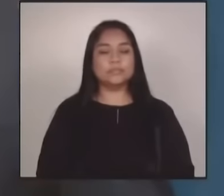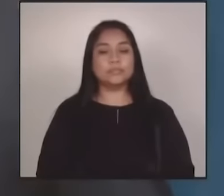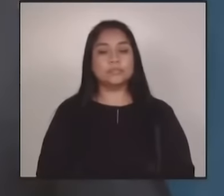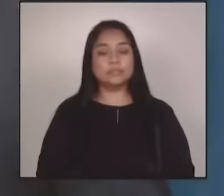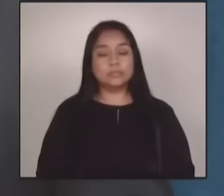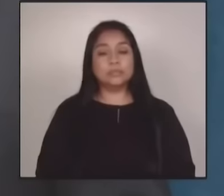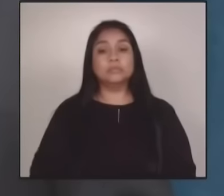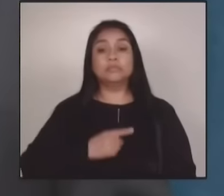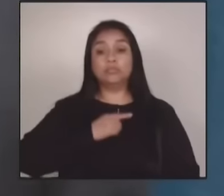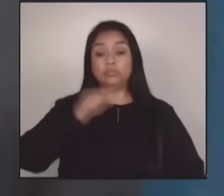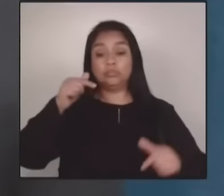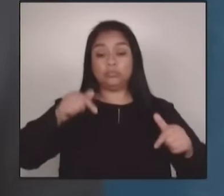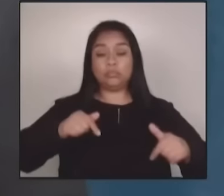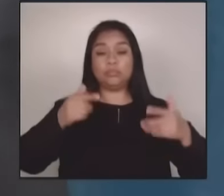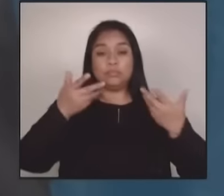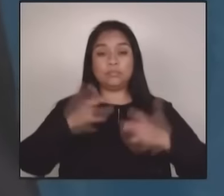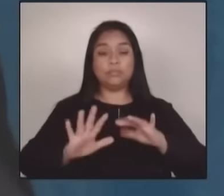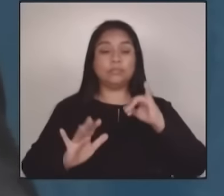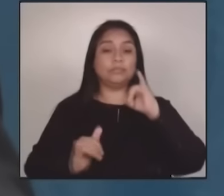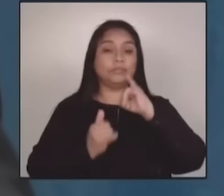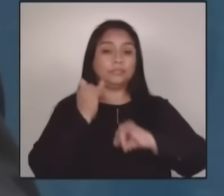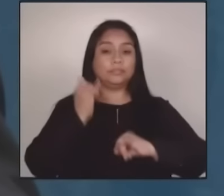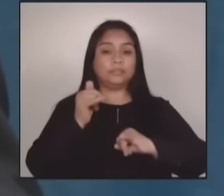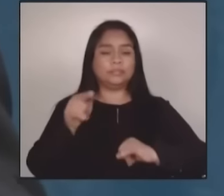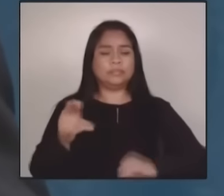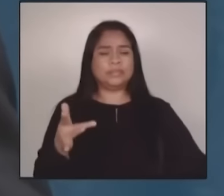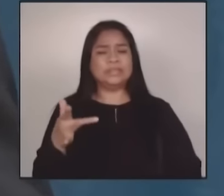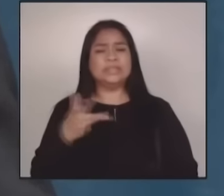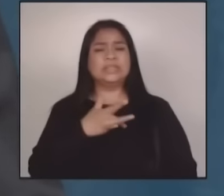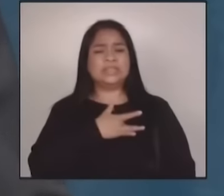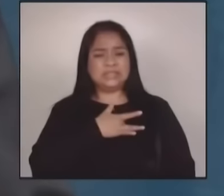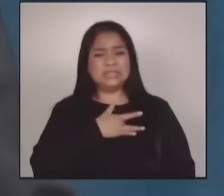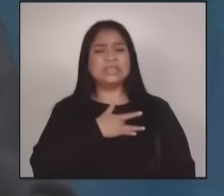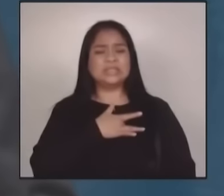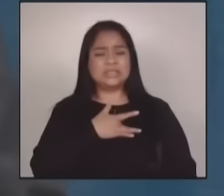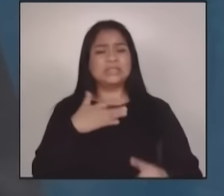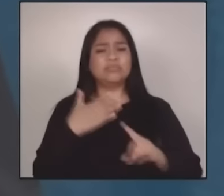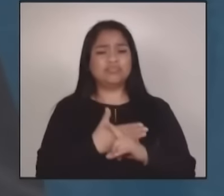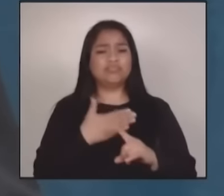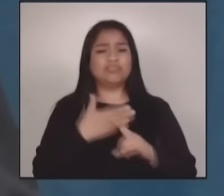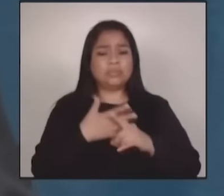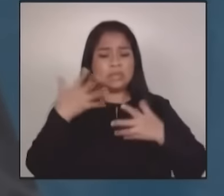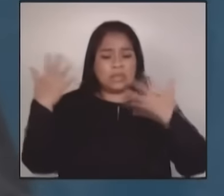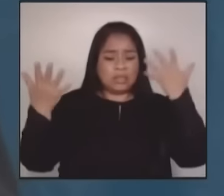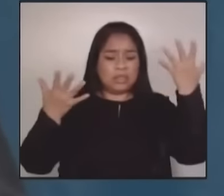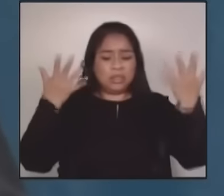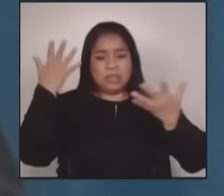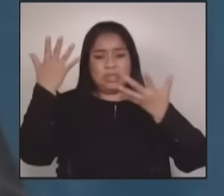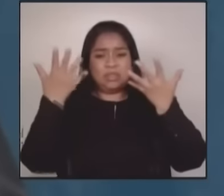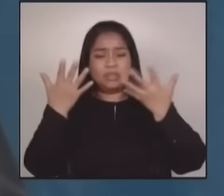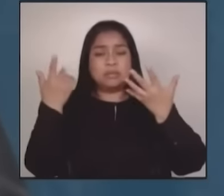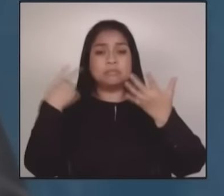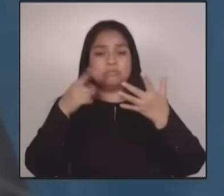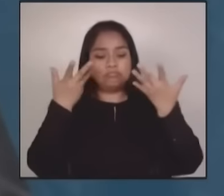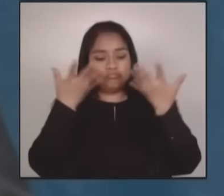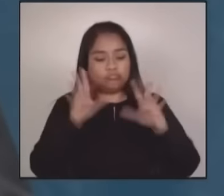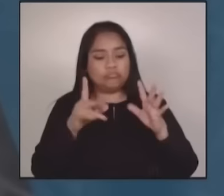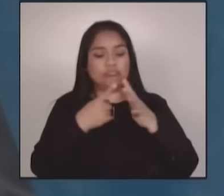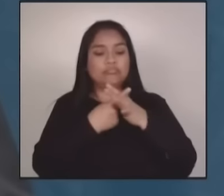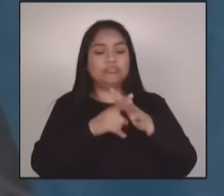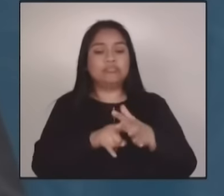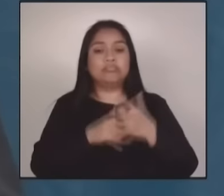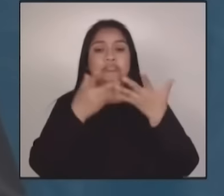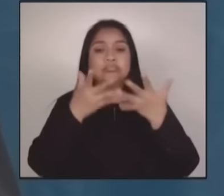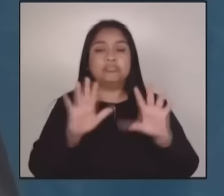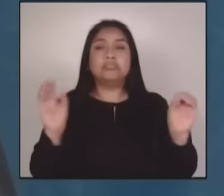Estamos cerrando un doloroso ciclo de crisis e incertidumbre para dar paso al amanecer de